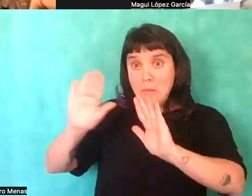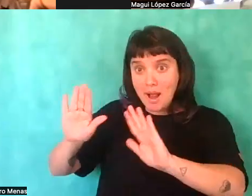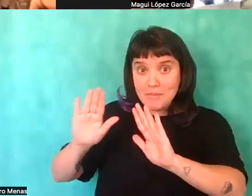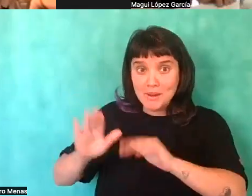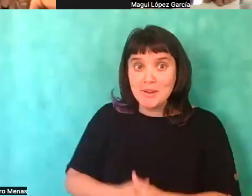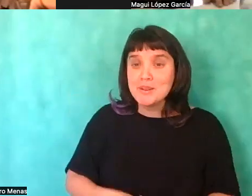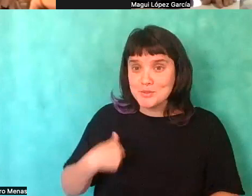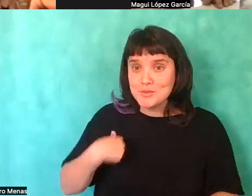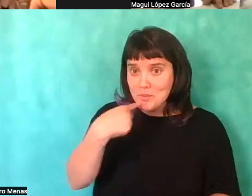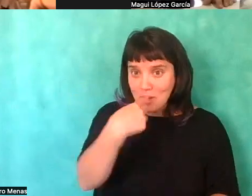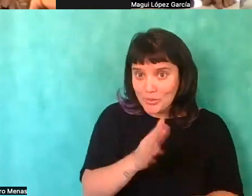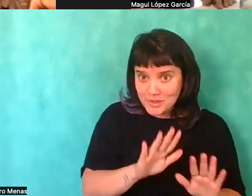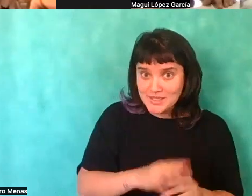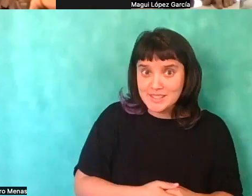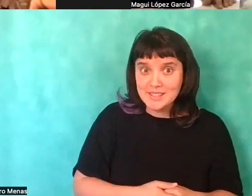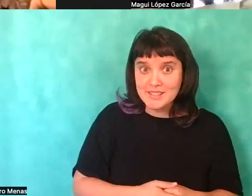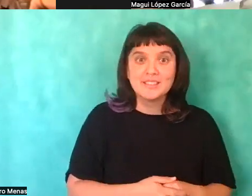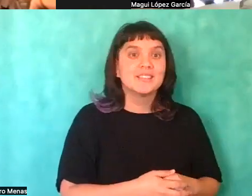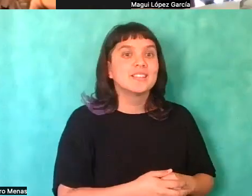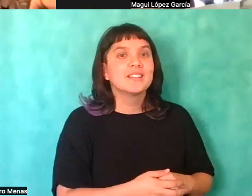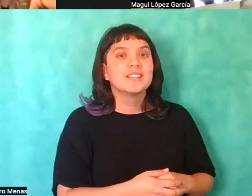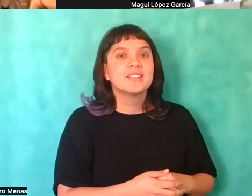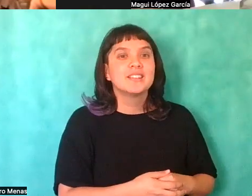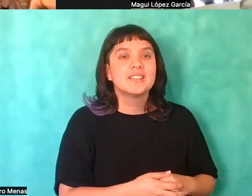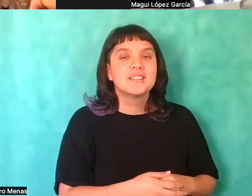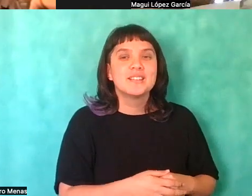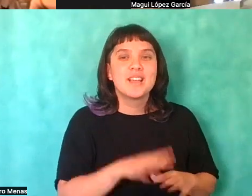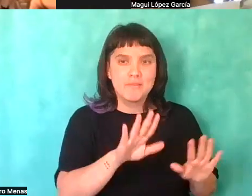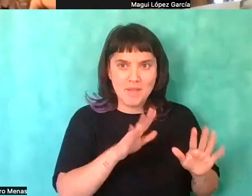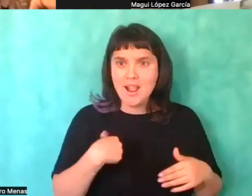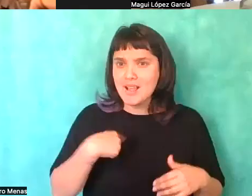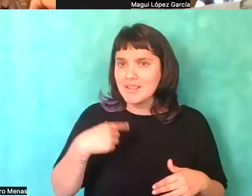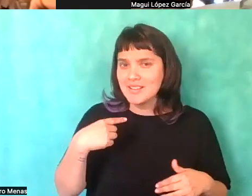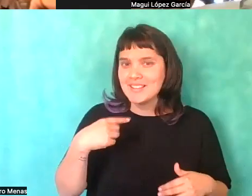eso. No, no, Guiño, guiño.